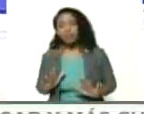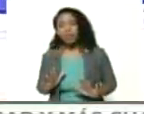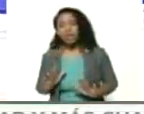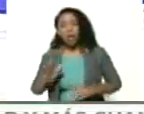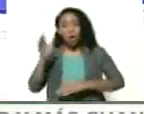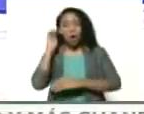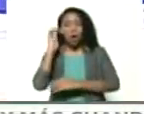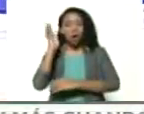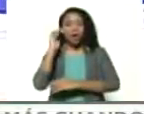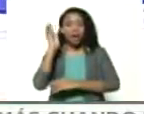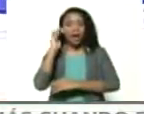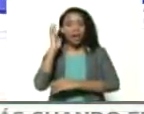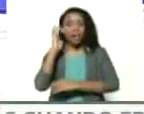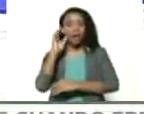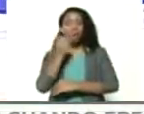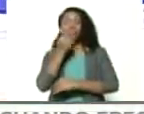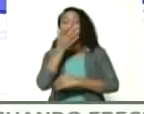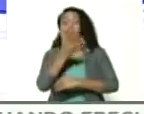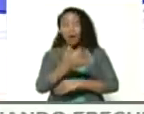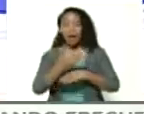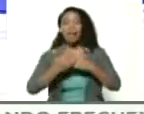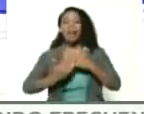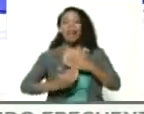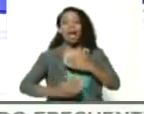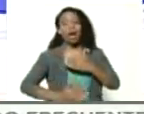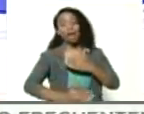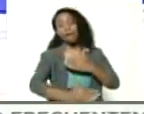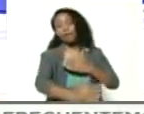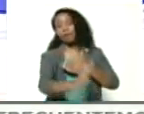jornada buena y larga.